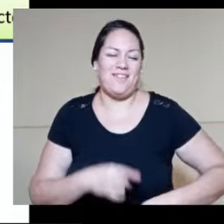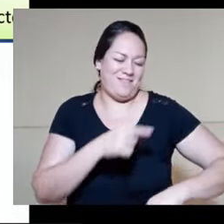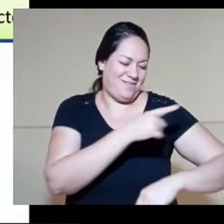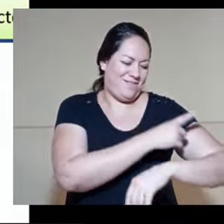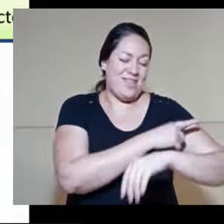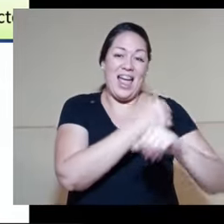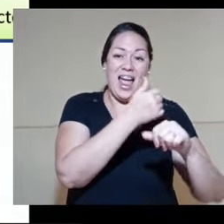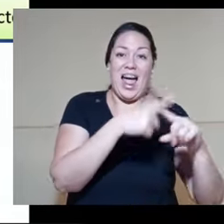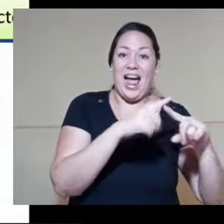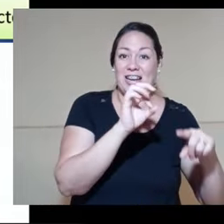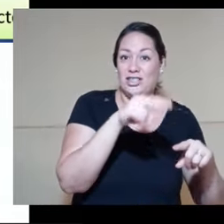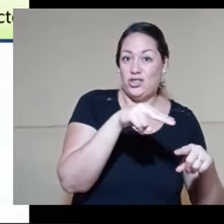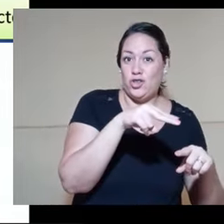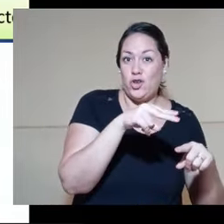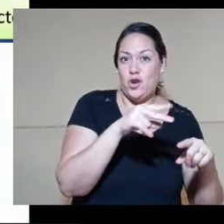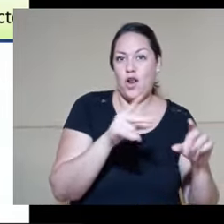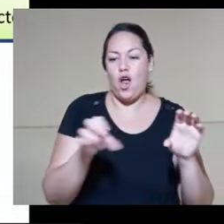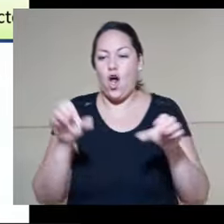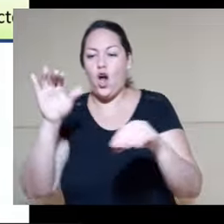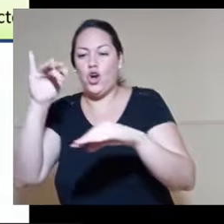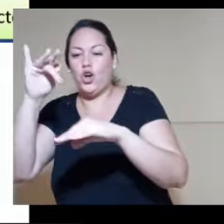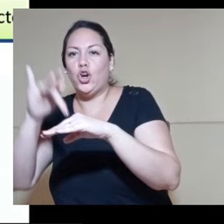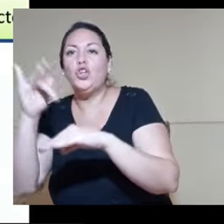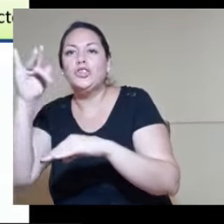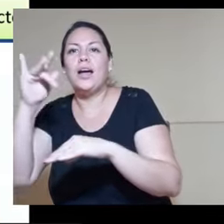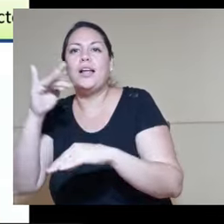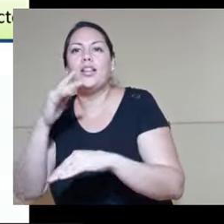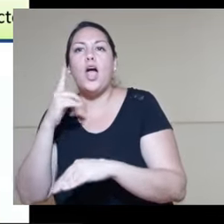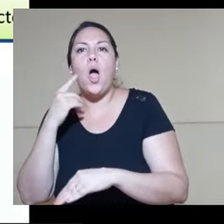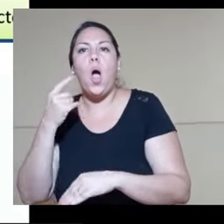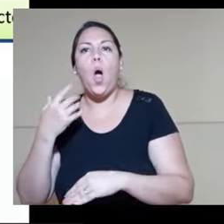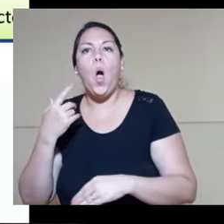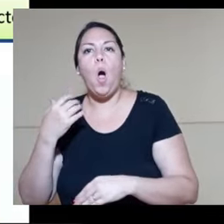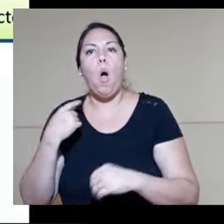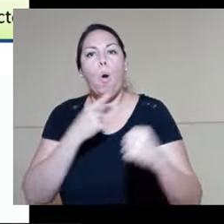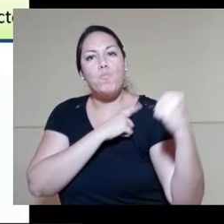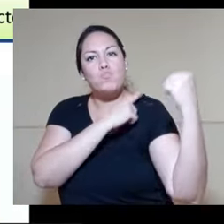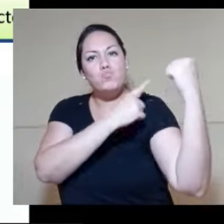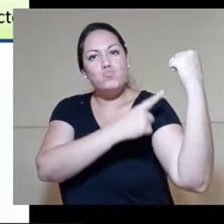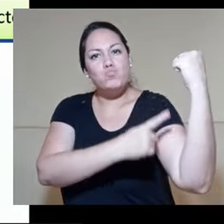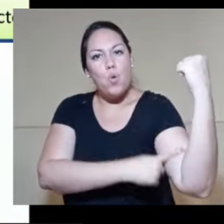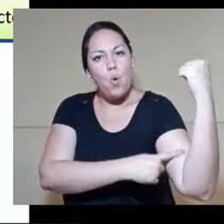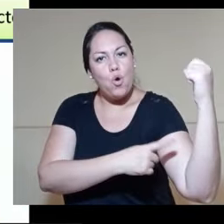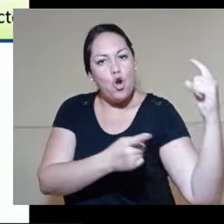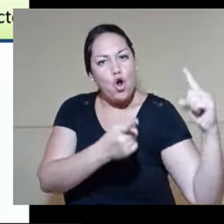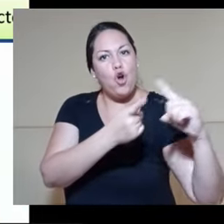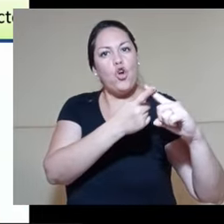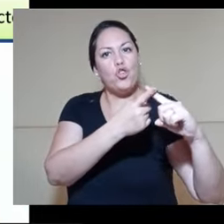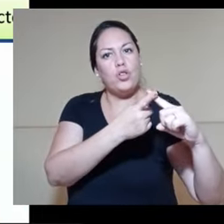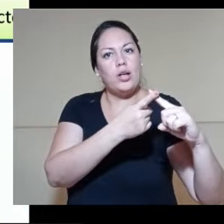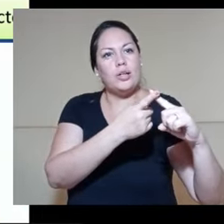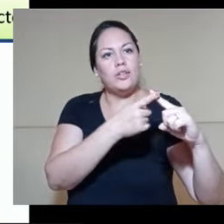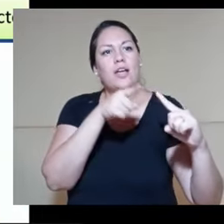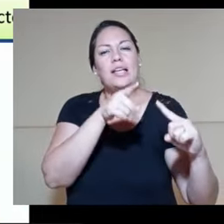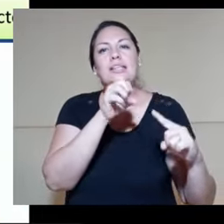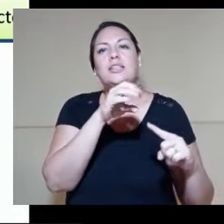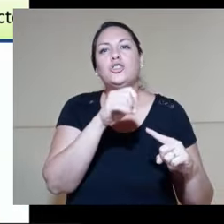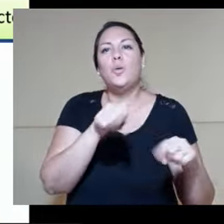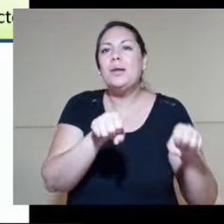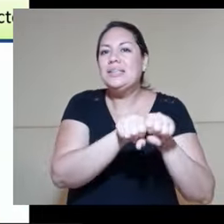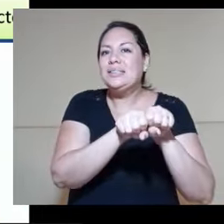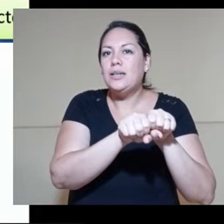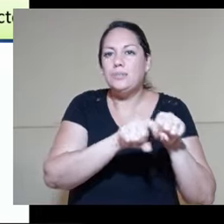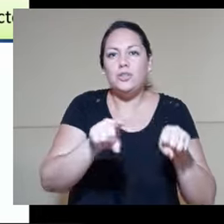se contrae el músculo? Porque hay un axón que llega al músculo y hace que se contraiga el músculo y nosotros contraemos el músculo.